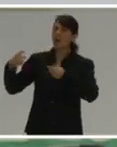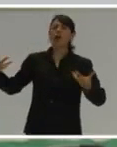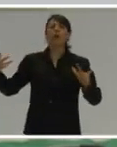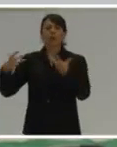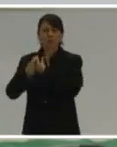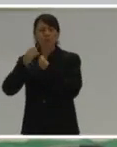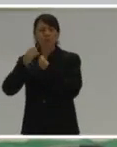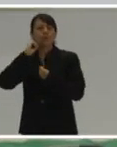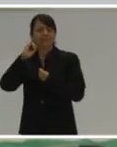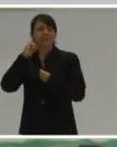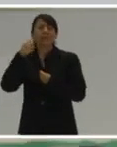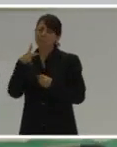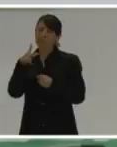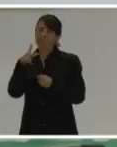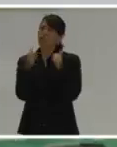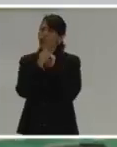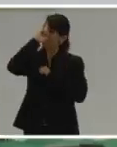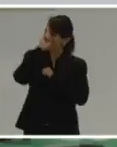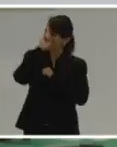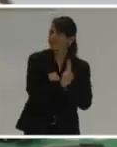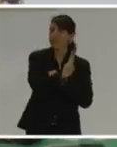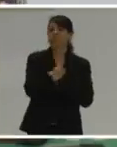diversidad. Ayaya.